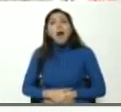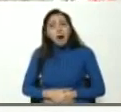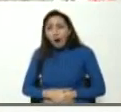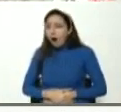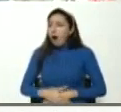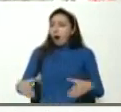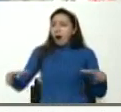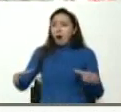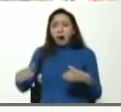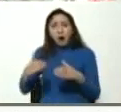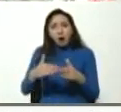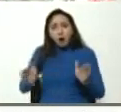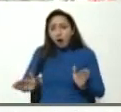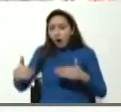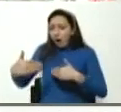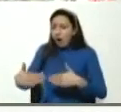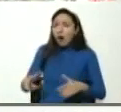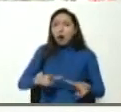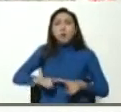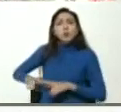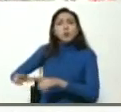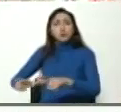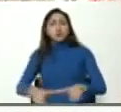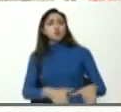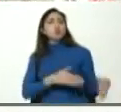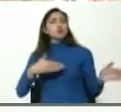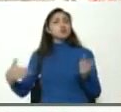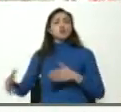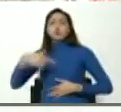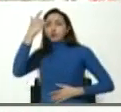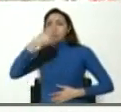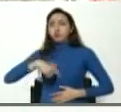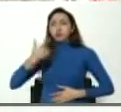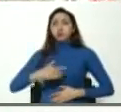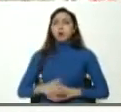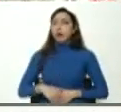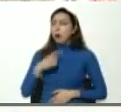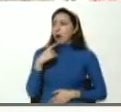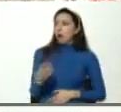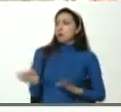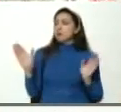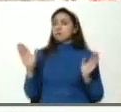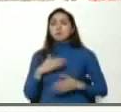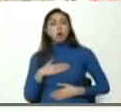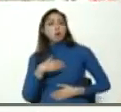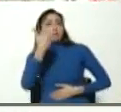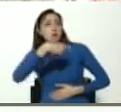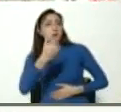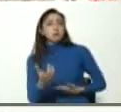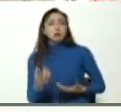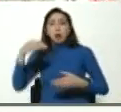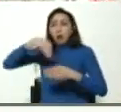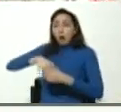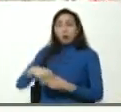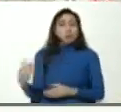con 4 adulantes al lado diciéndoles qué bonito eres tú qué chévere tú